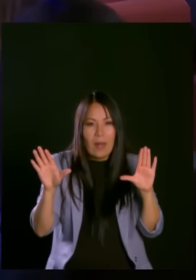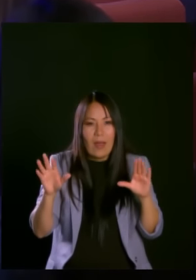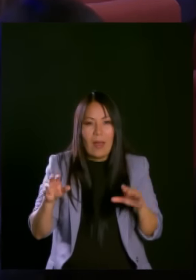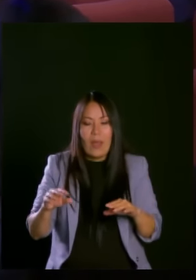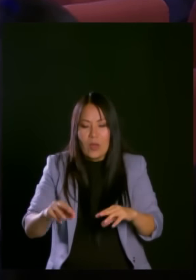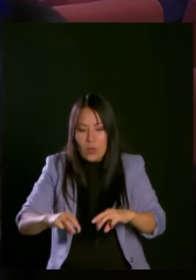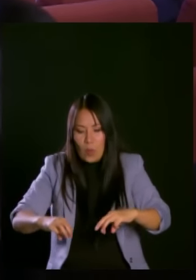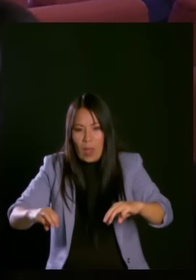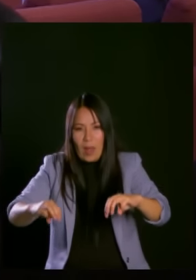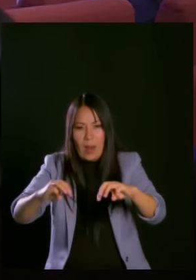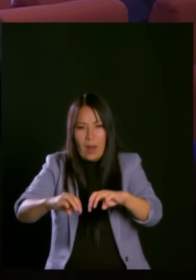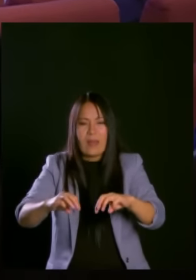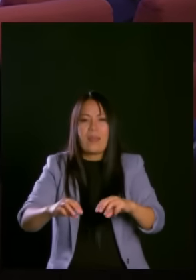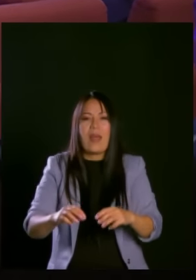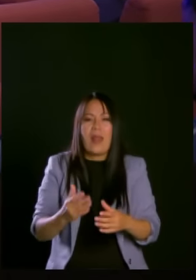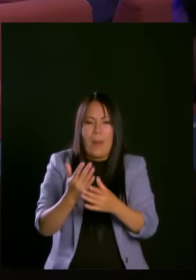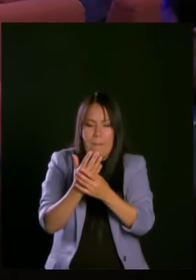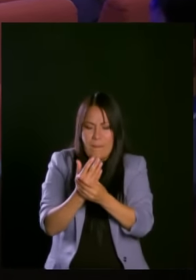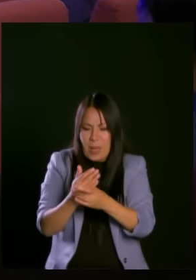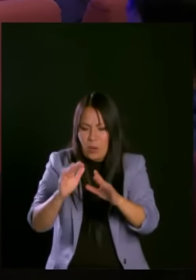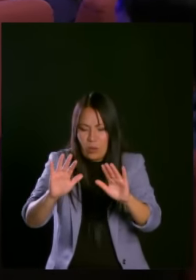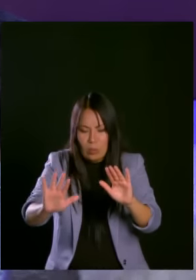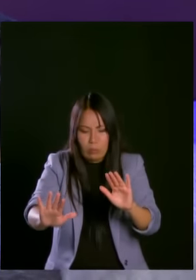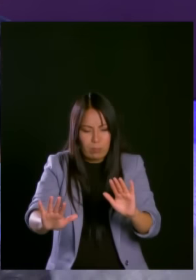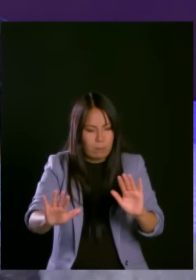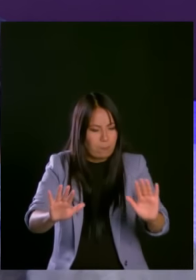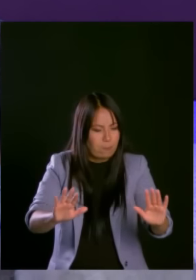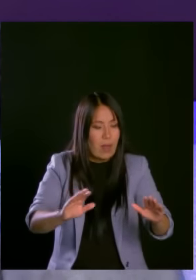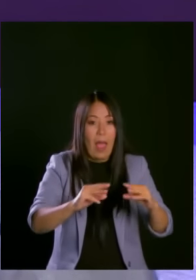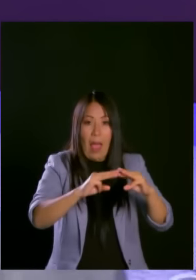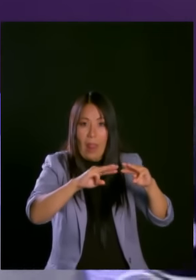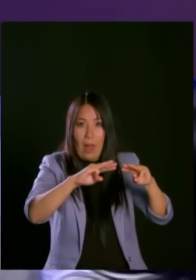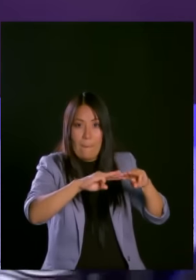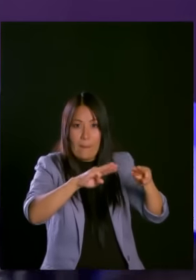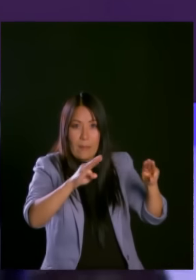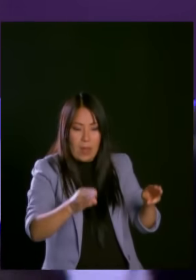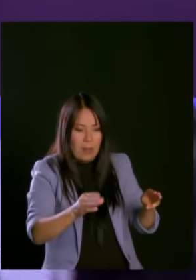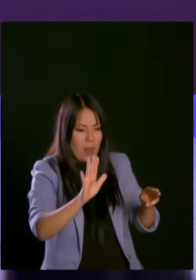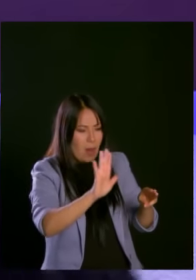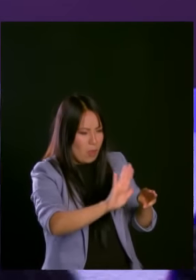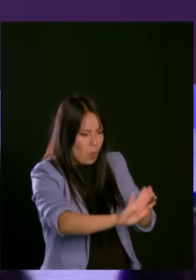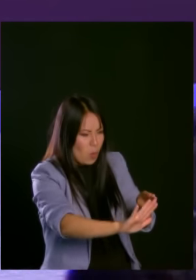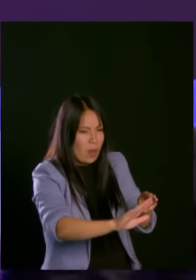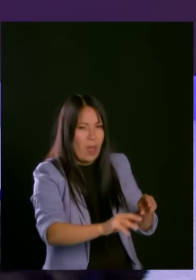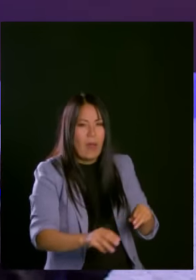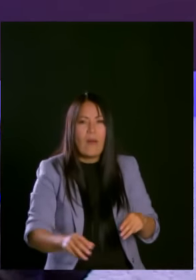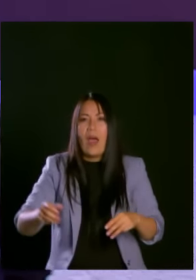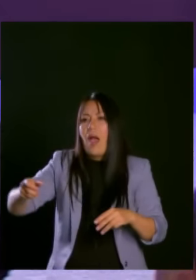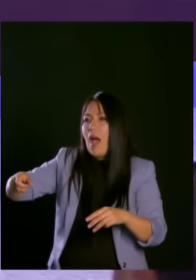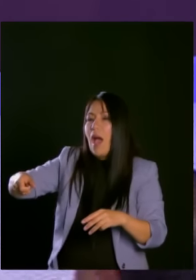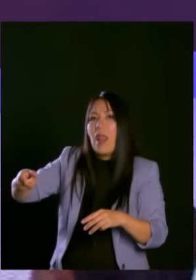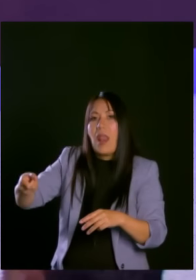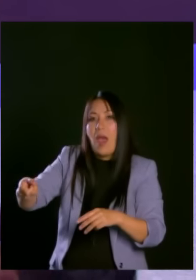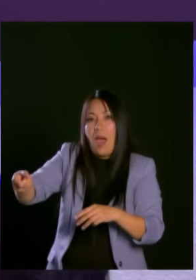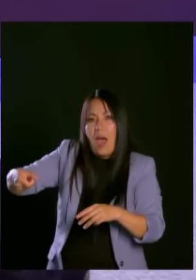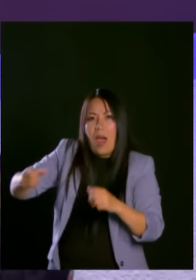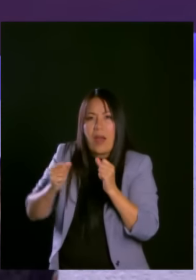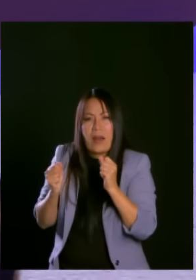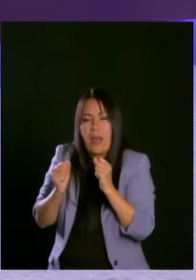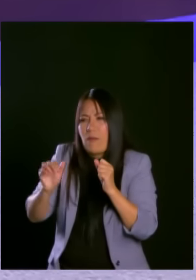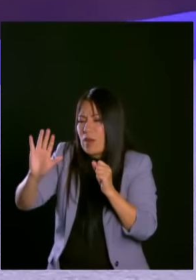ponía manos al sillón, al sofá, a la mesa, a la cocina, a la refri. Y le decía,